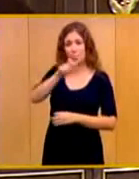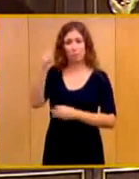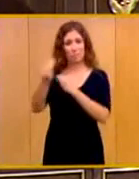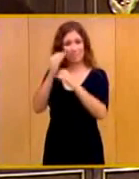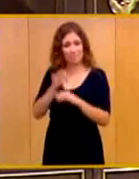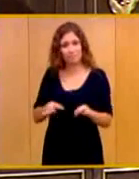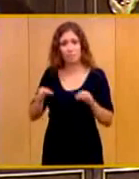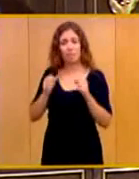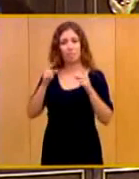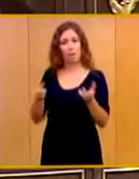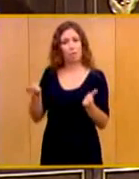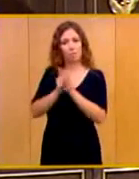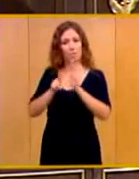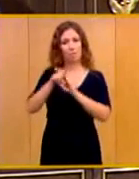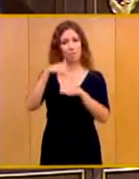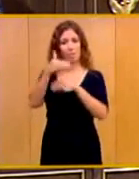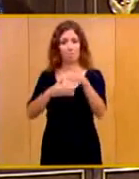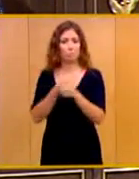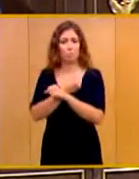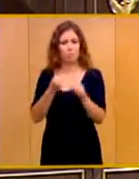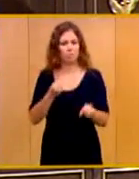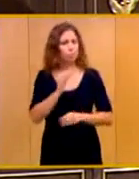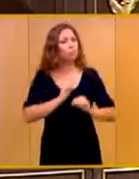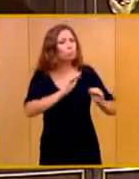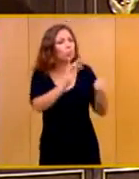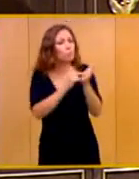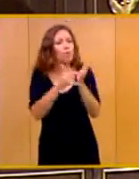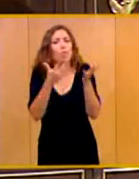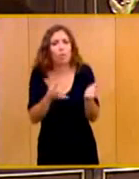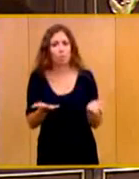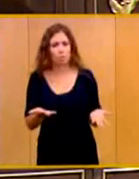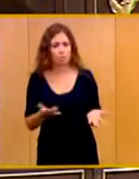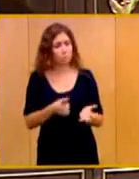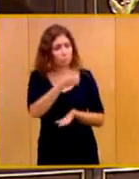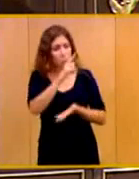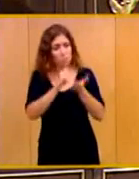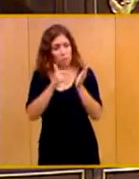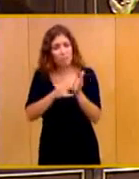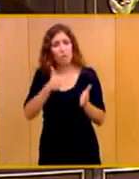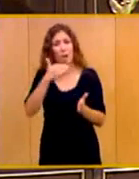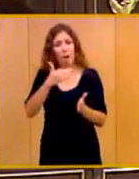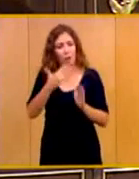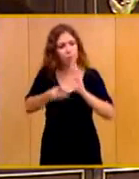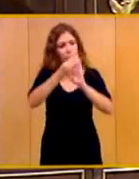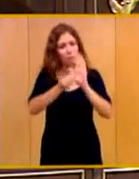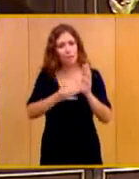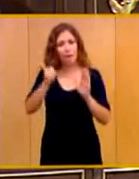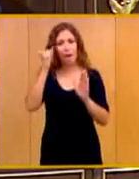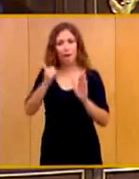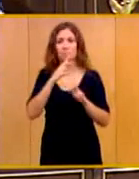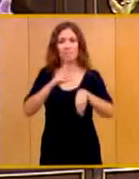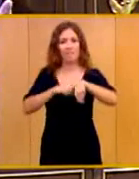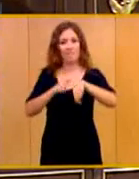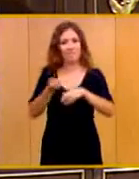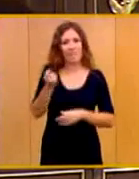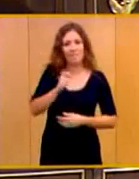crecimiento. ¿Dónde está su plan? ¿Tiene algún proyecto que recoja las medidas, establezca un calendario y permita a